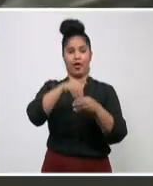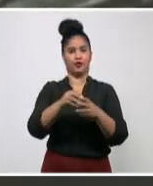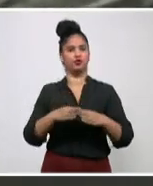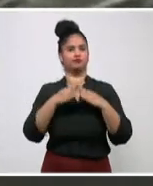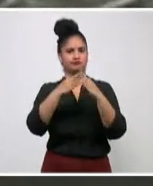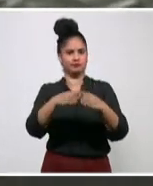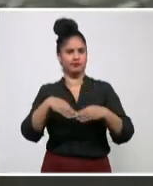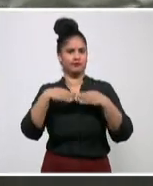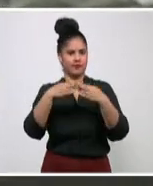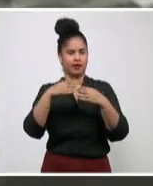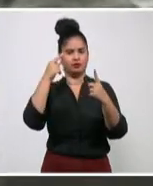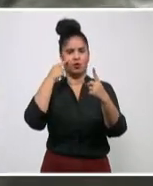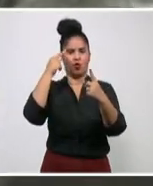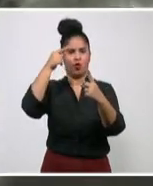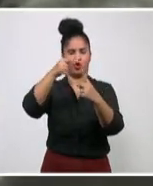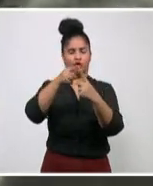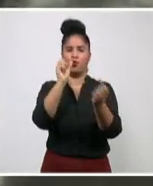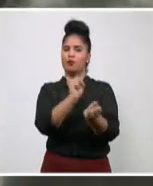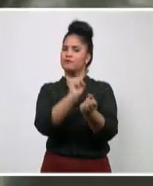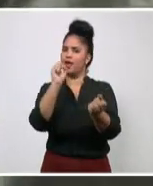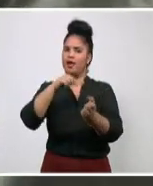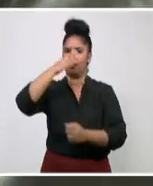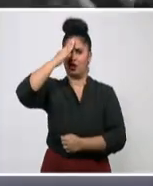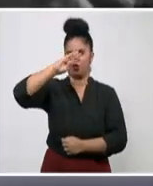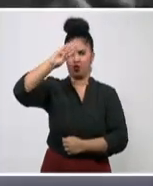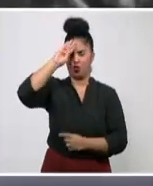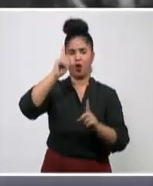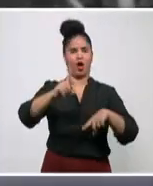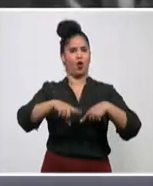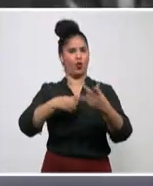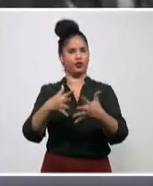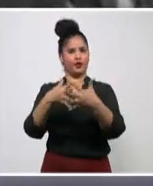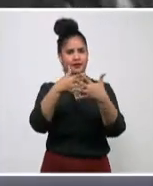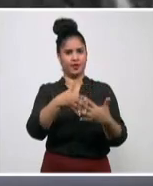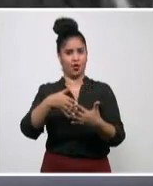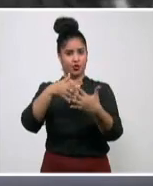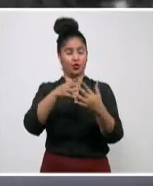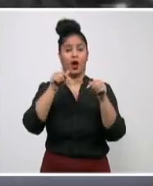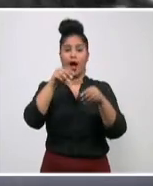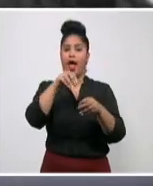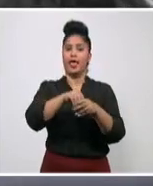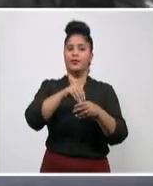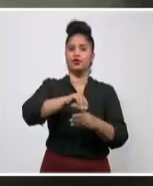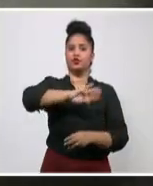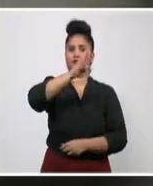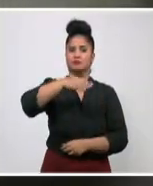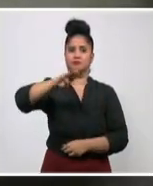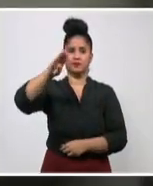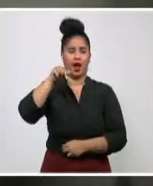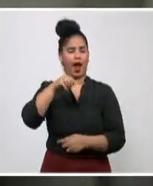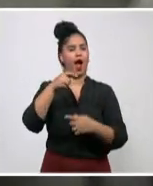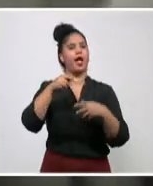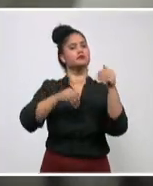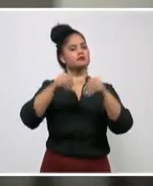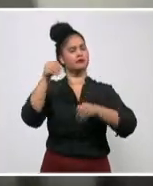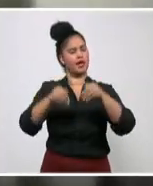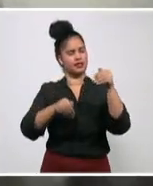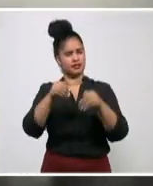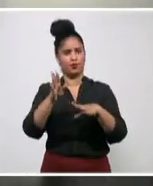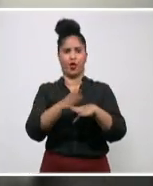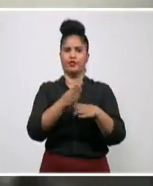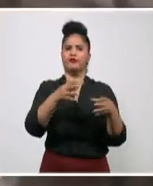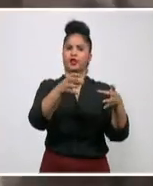de liberar el archipiélago. De su estancia en la Sierra Maestra se conoce de su jefatura en columnas guerrilleras como la Antonio Maceo, la cual tomó